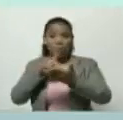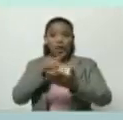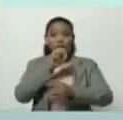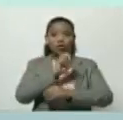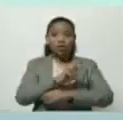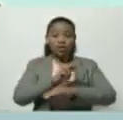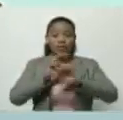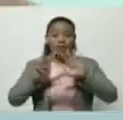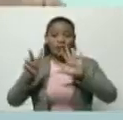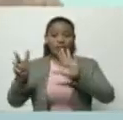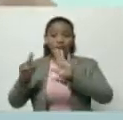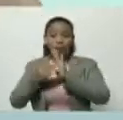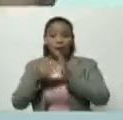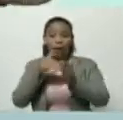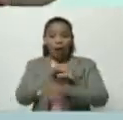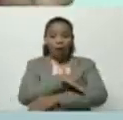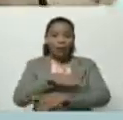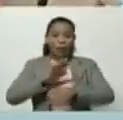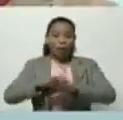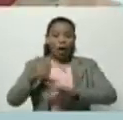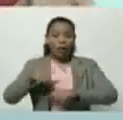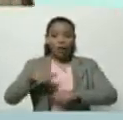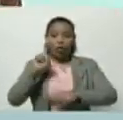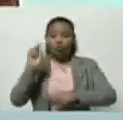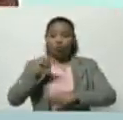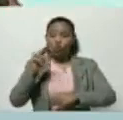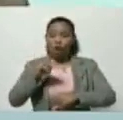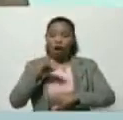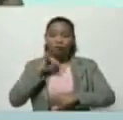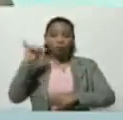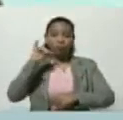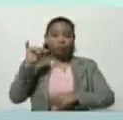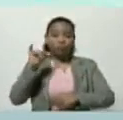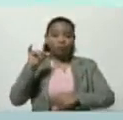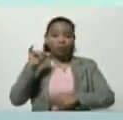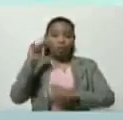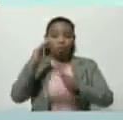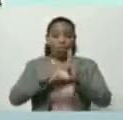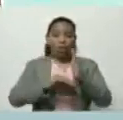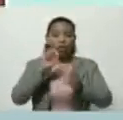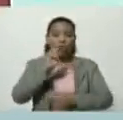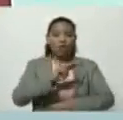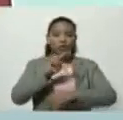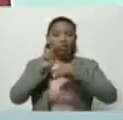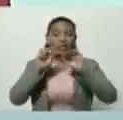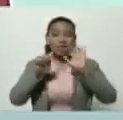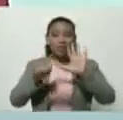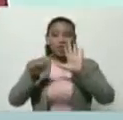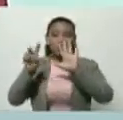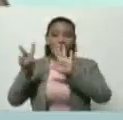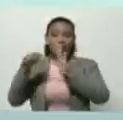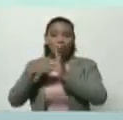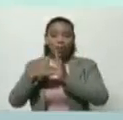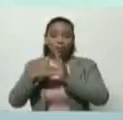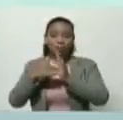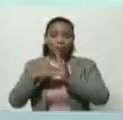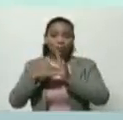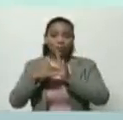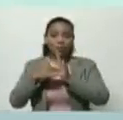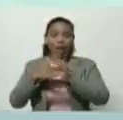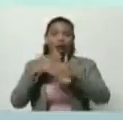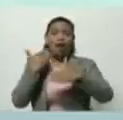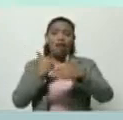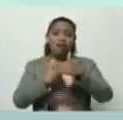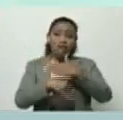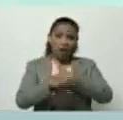277 mil calles porque aquí nunca reportaron antes, nunca reportaron. Se disminuyó a 267 mil. ¿Que van a salir